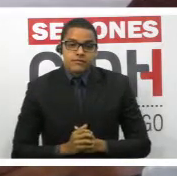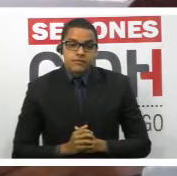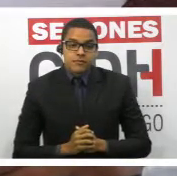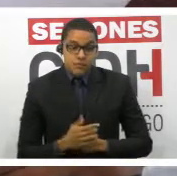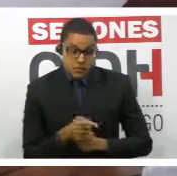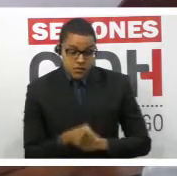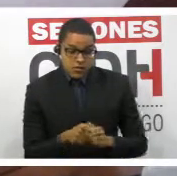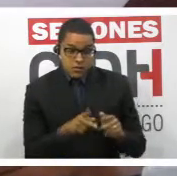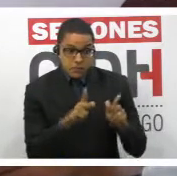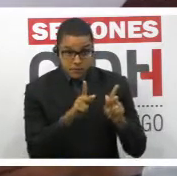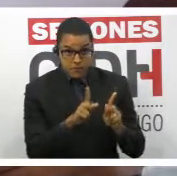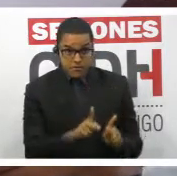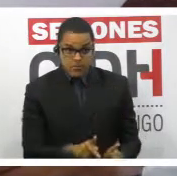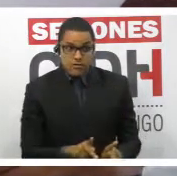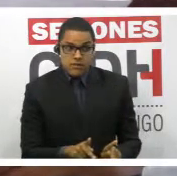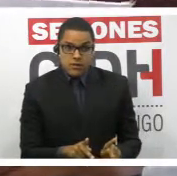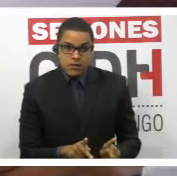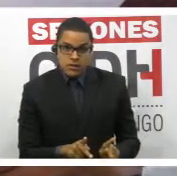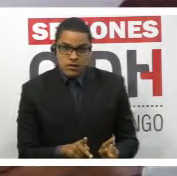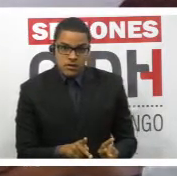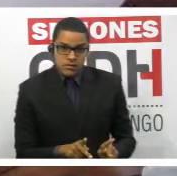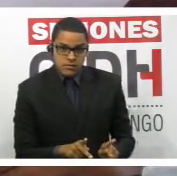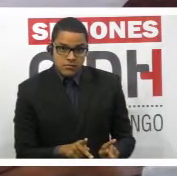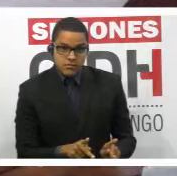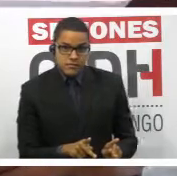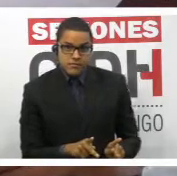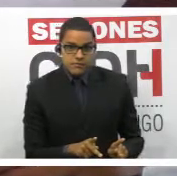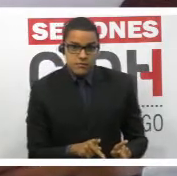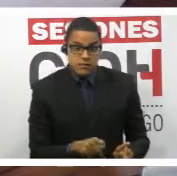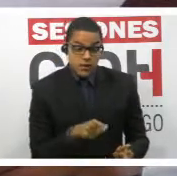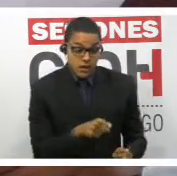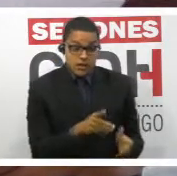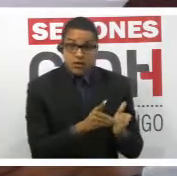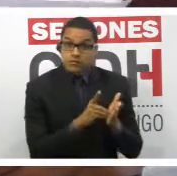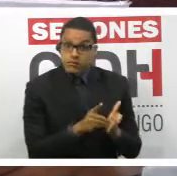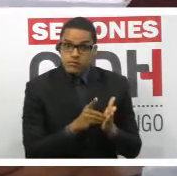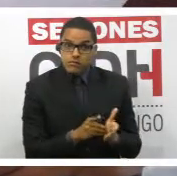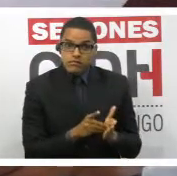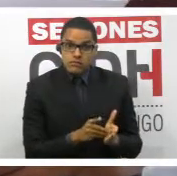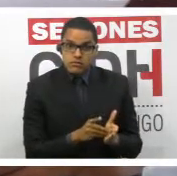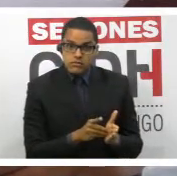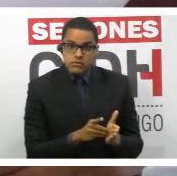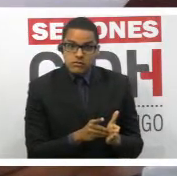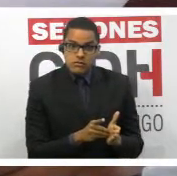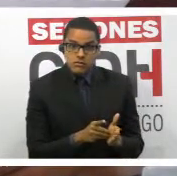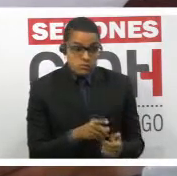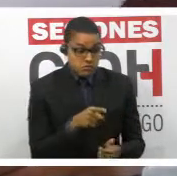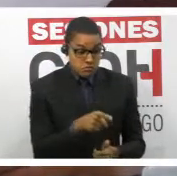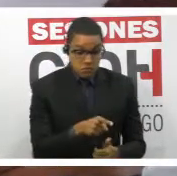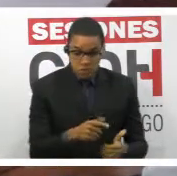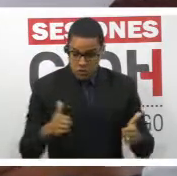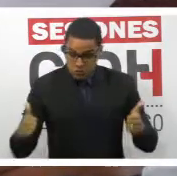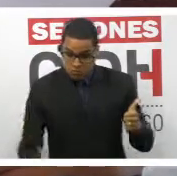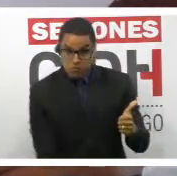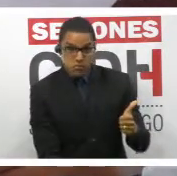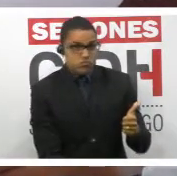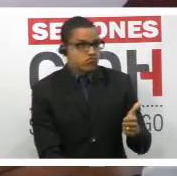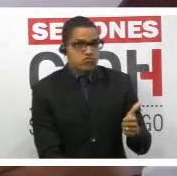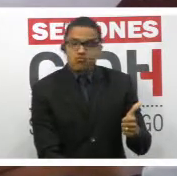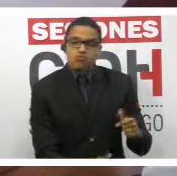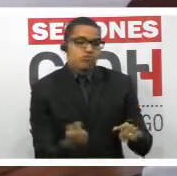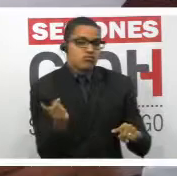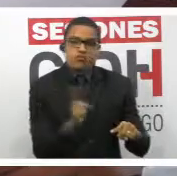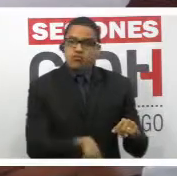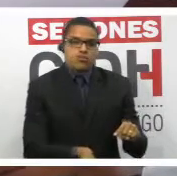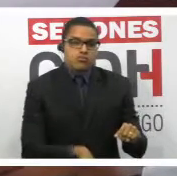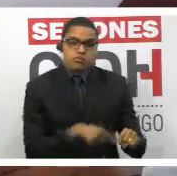declarada incapaz con incapacidad no puede ser tutor de un menor por lo tanto las mujeres con